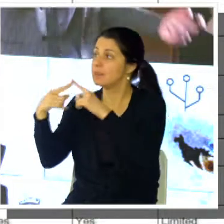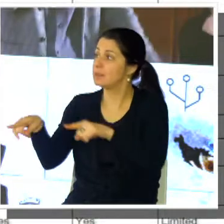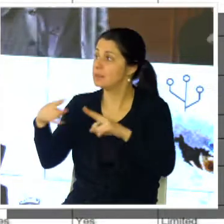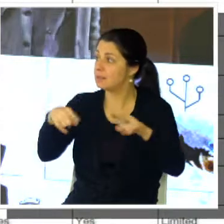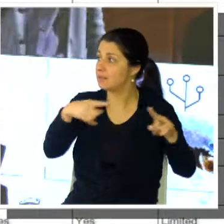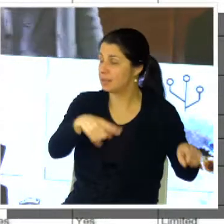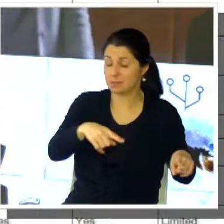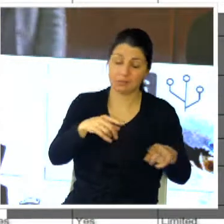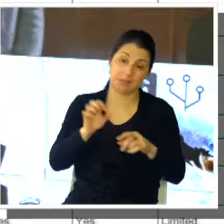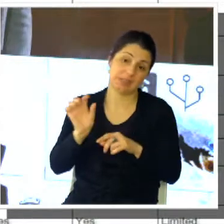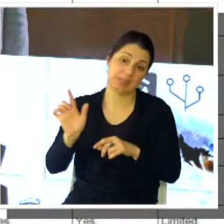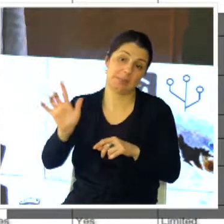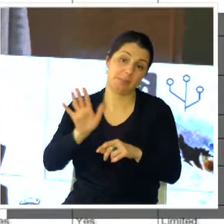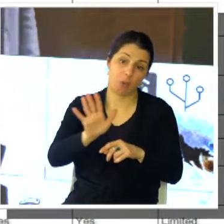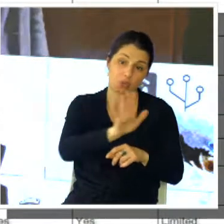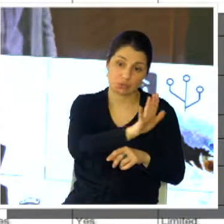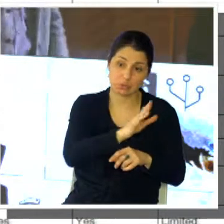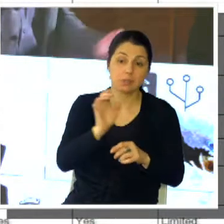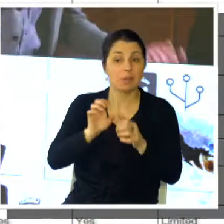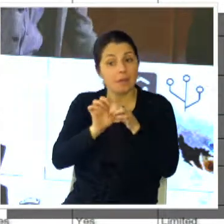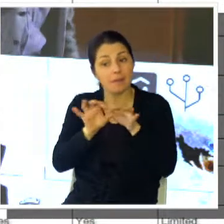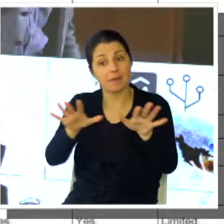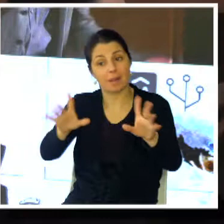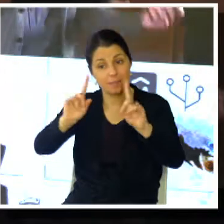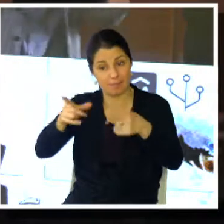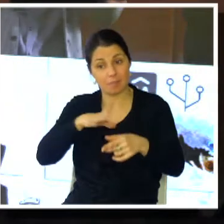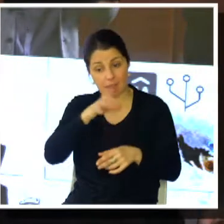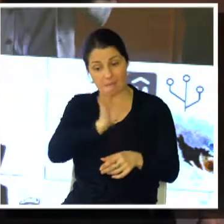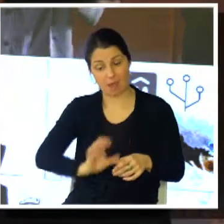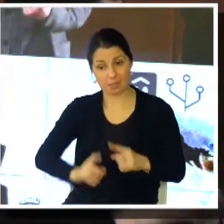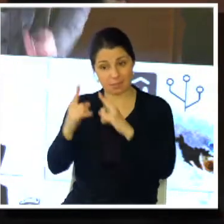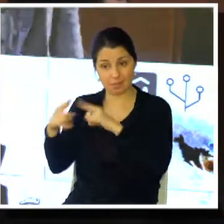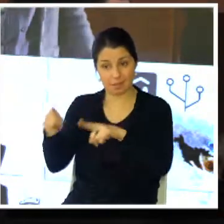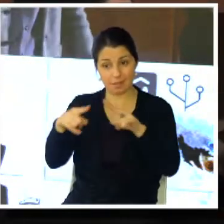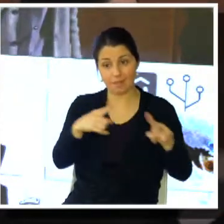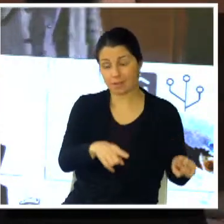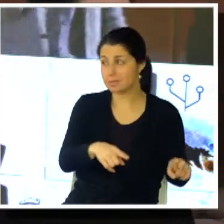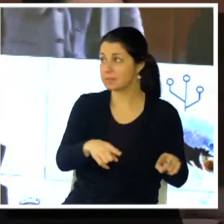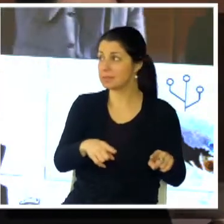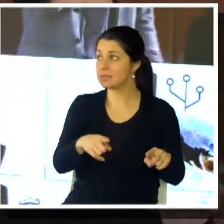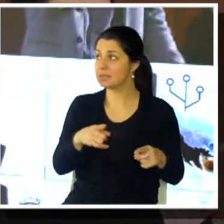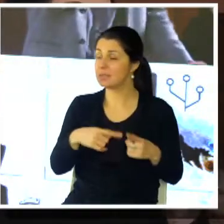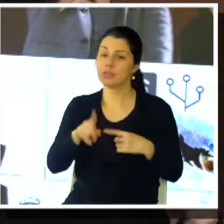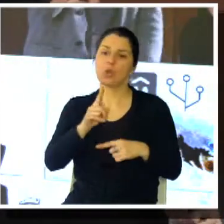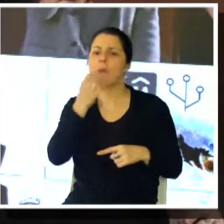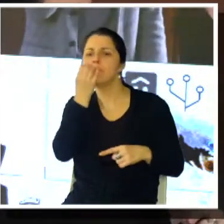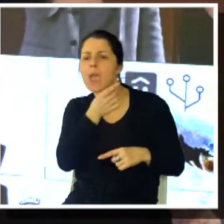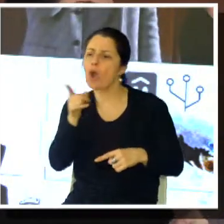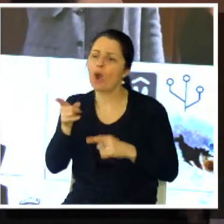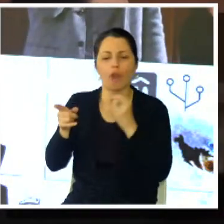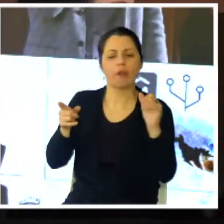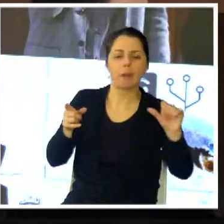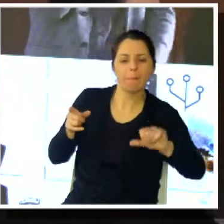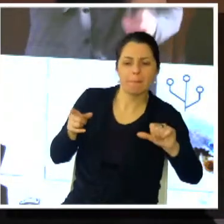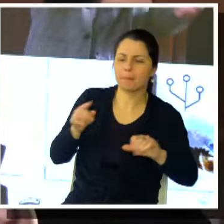tipo. Y bueno, las redes también tienen distintas características, entonces no es que haya una mejor que otra, sino que